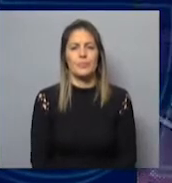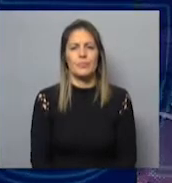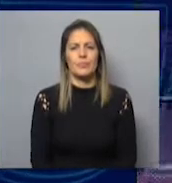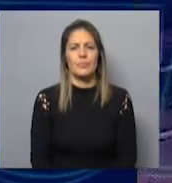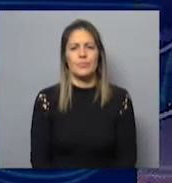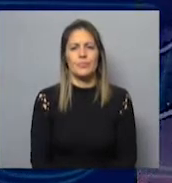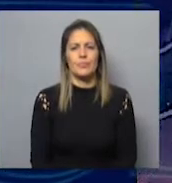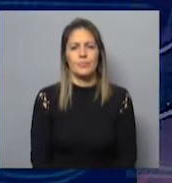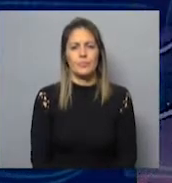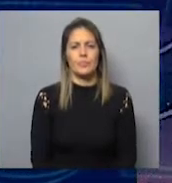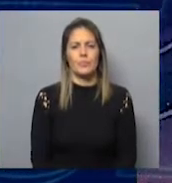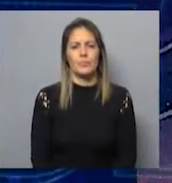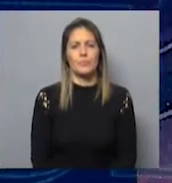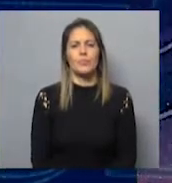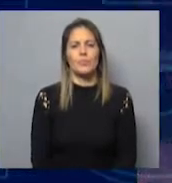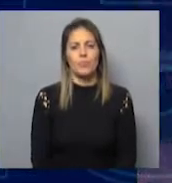bueno